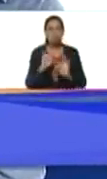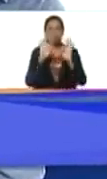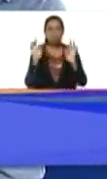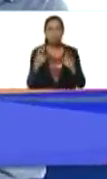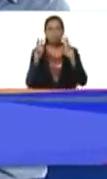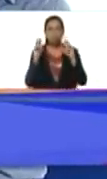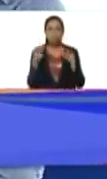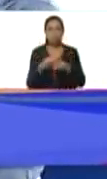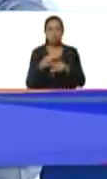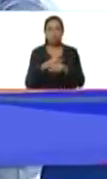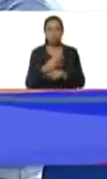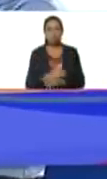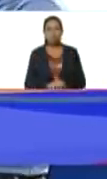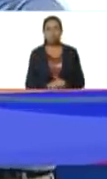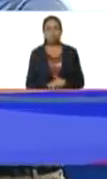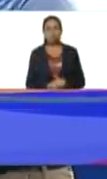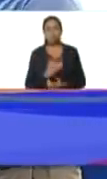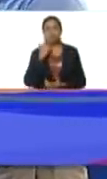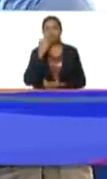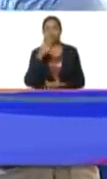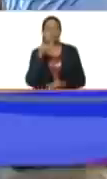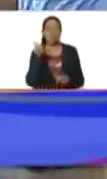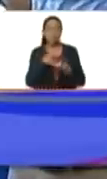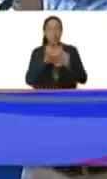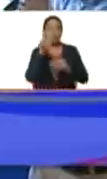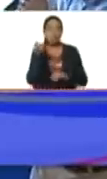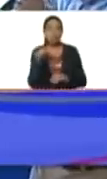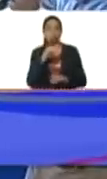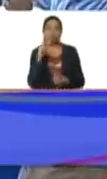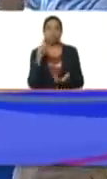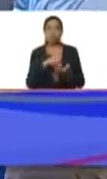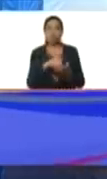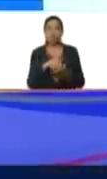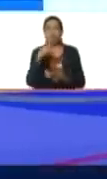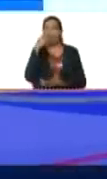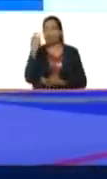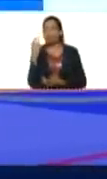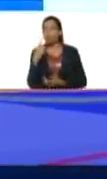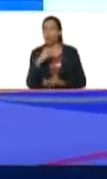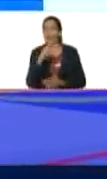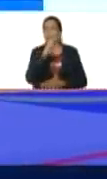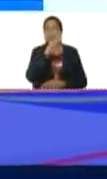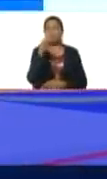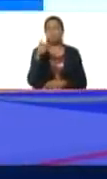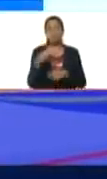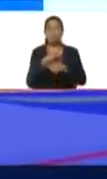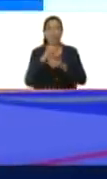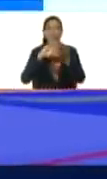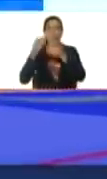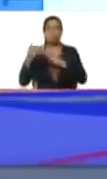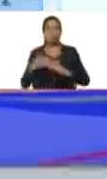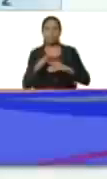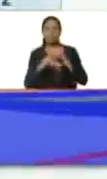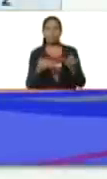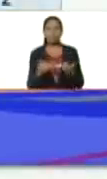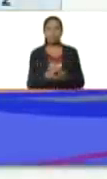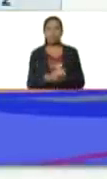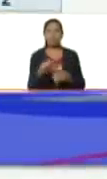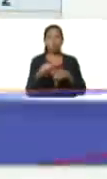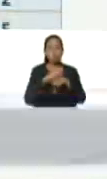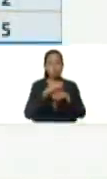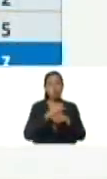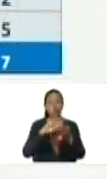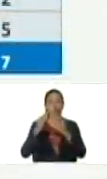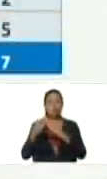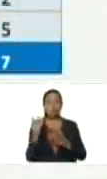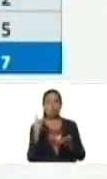nueva de gobernar cercano a la gente. Usted está en Zamora, aquí hay 21 gobiernos comunitarios, en el gobierno comunitario